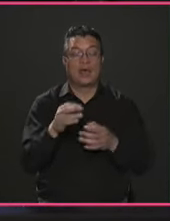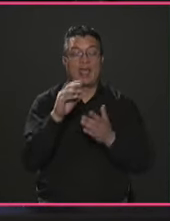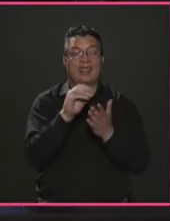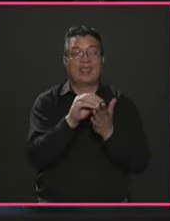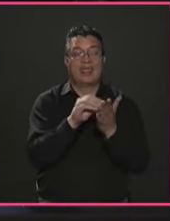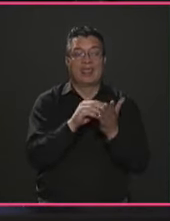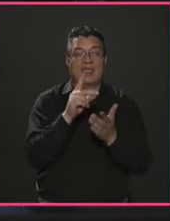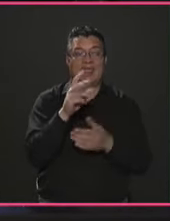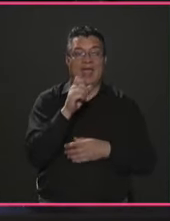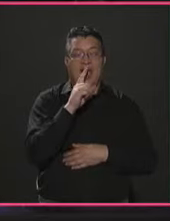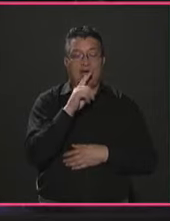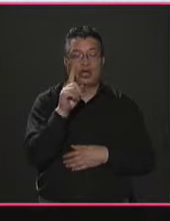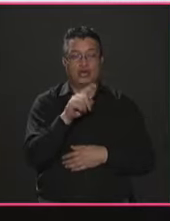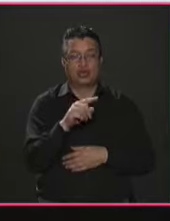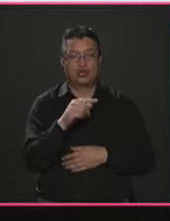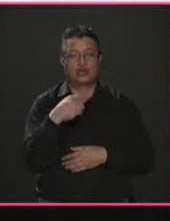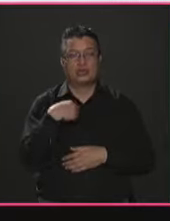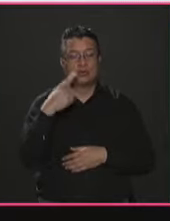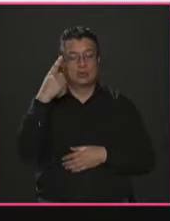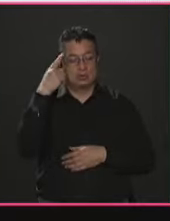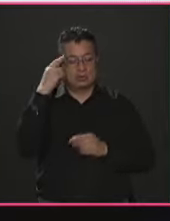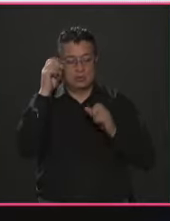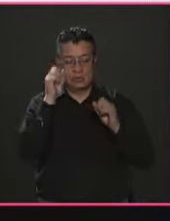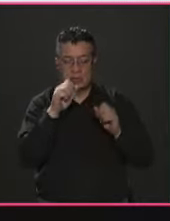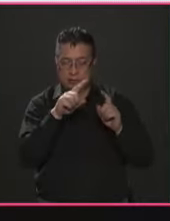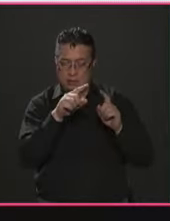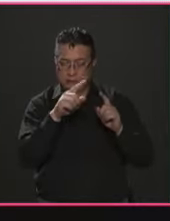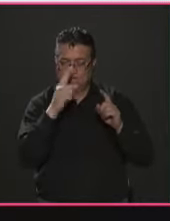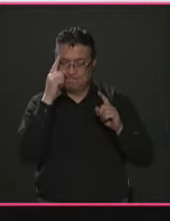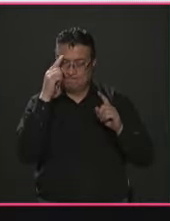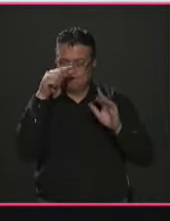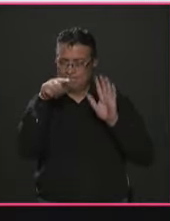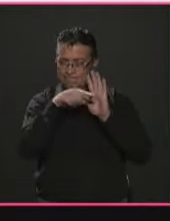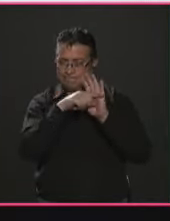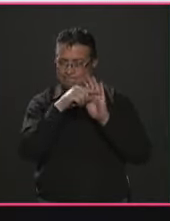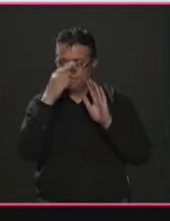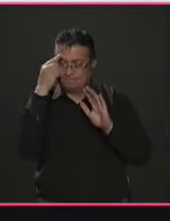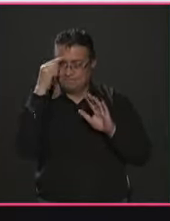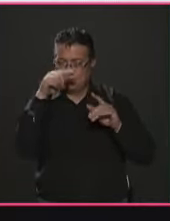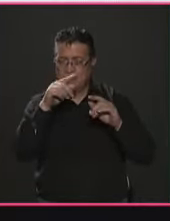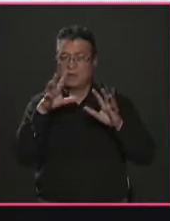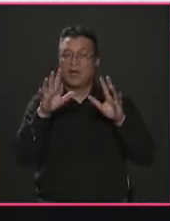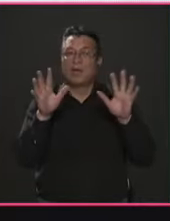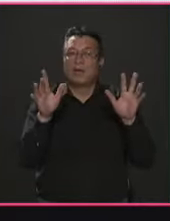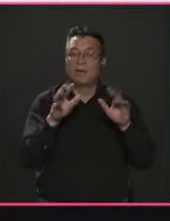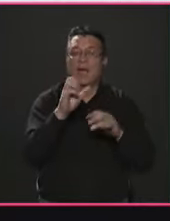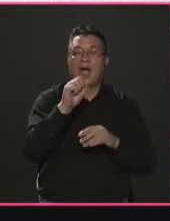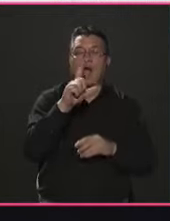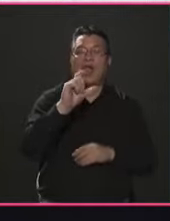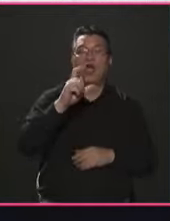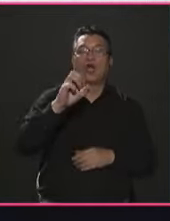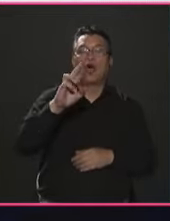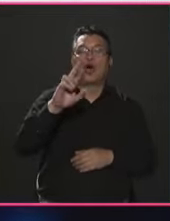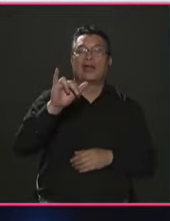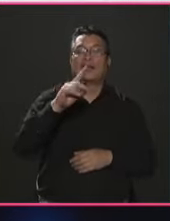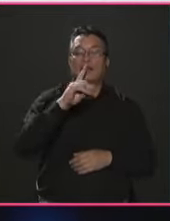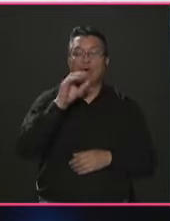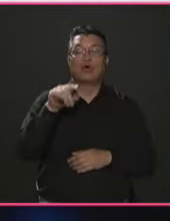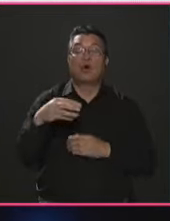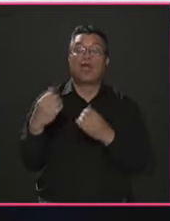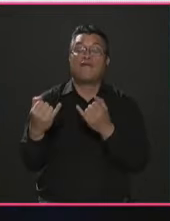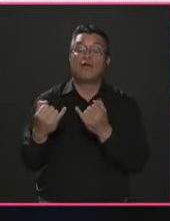datos sesgos algorítmicos que pueden existir porque sabemos que eso es así por ejemplo si los datos de los que se